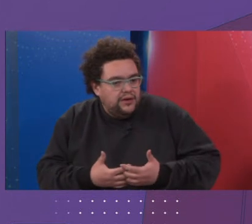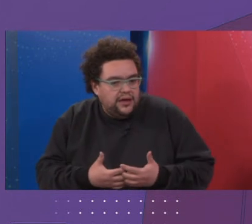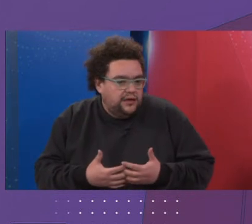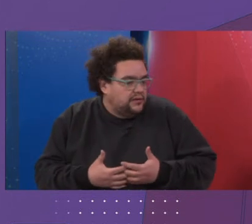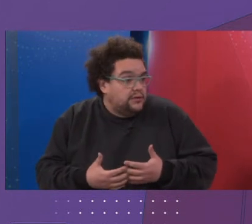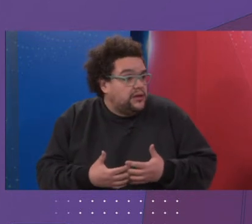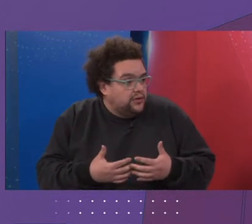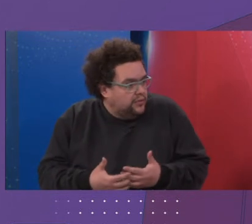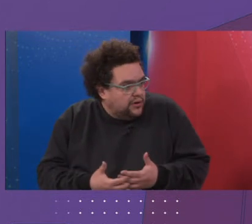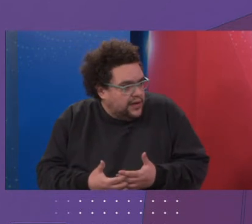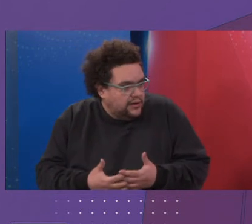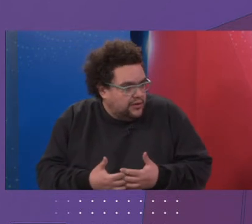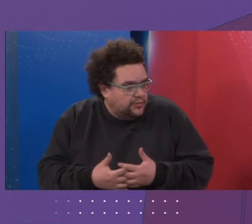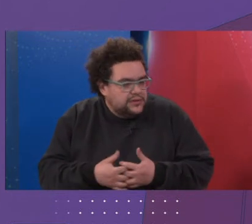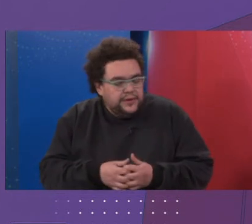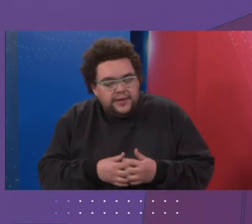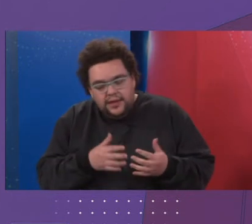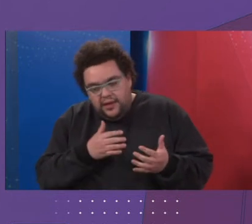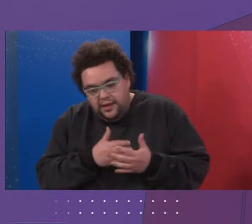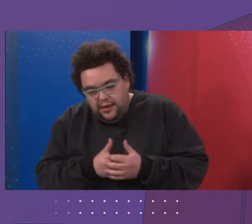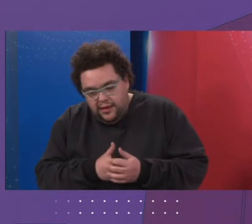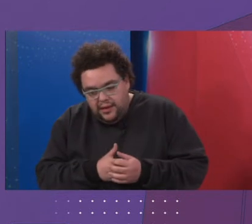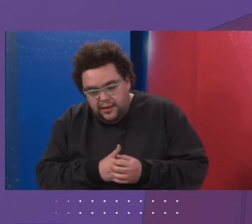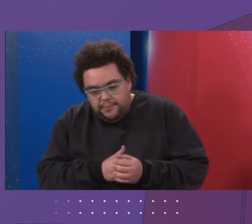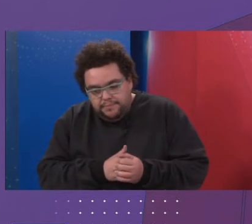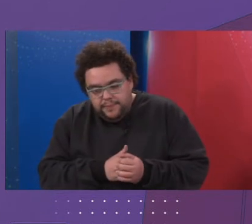que no es que no es del todo democrático digamos